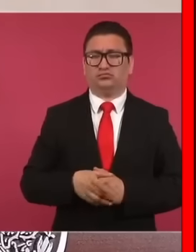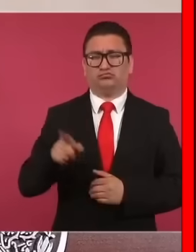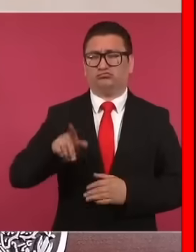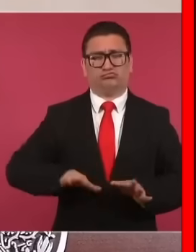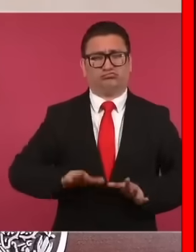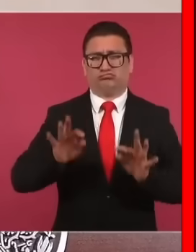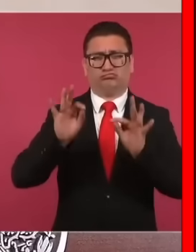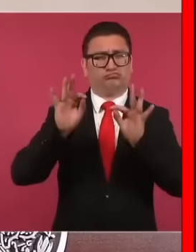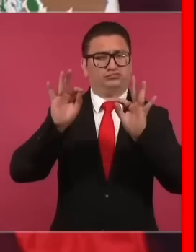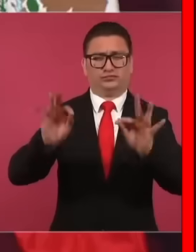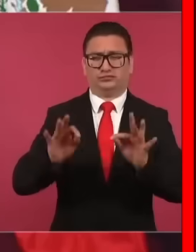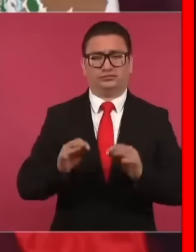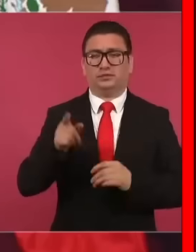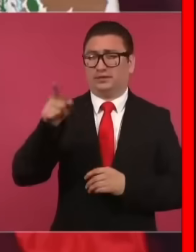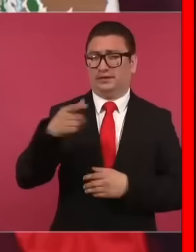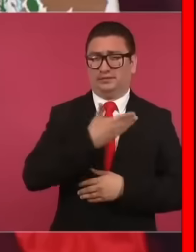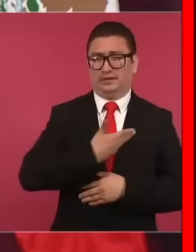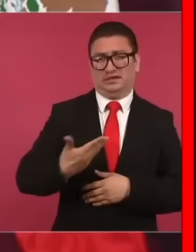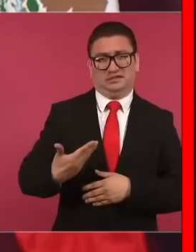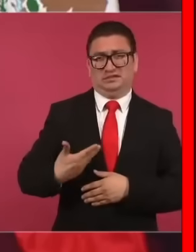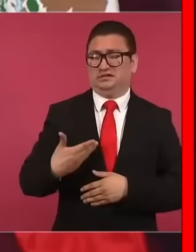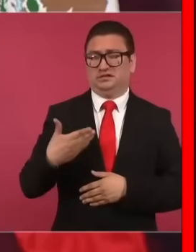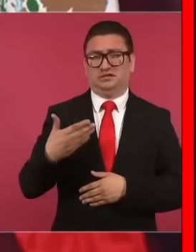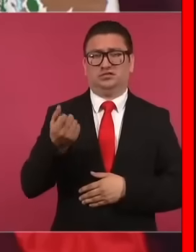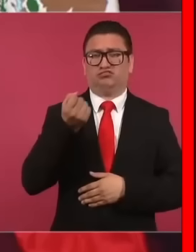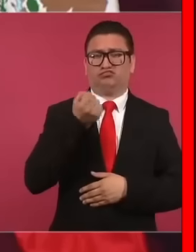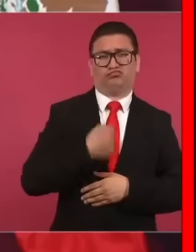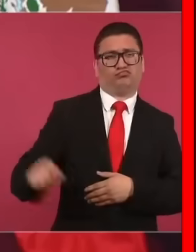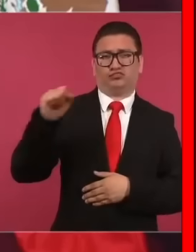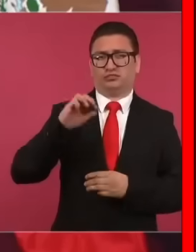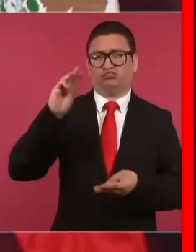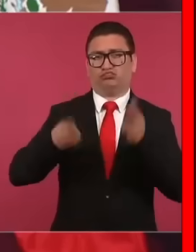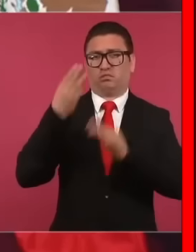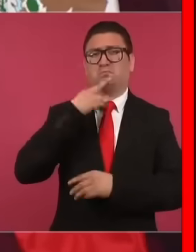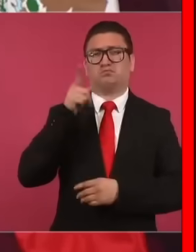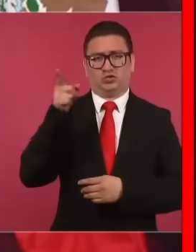extraordinario, es el presidente mejor calificado del mundo.